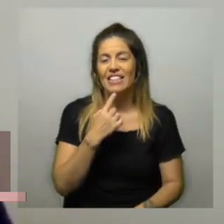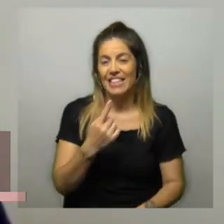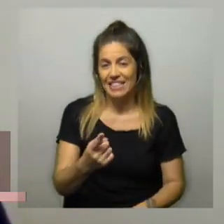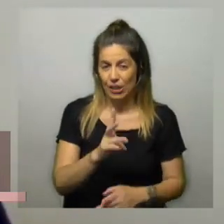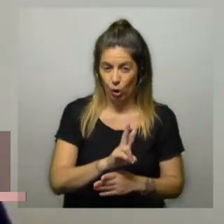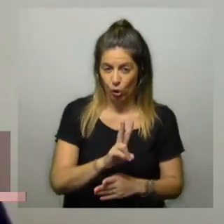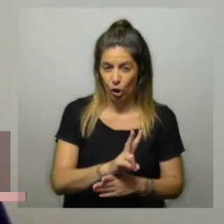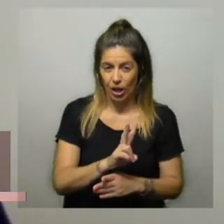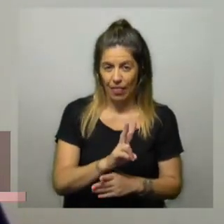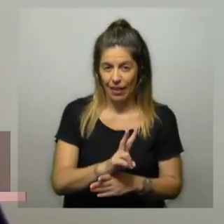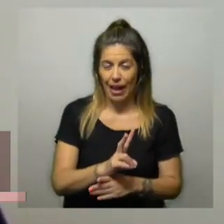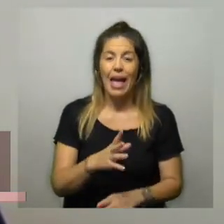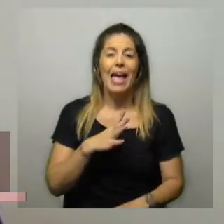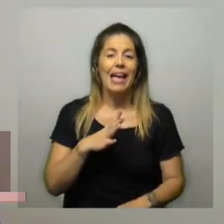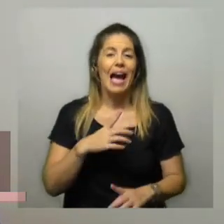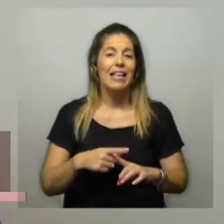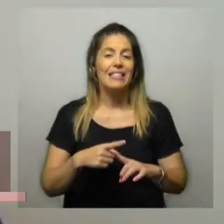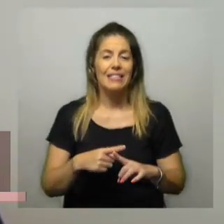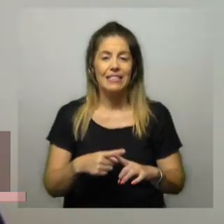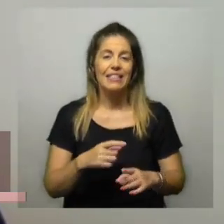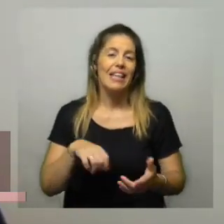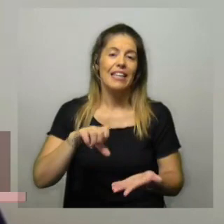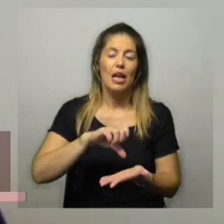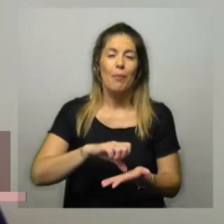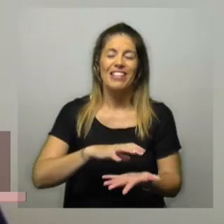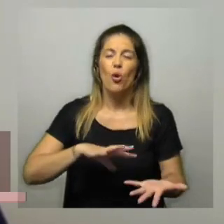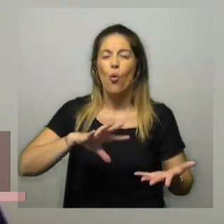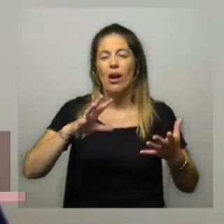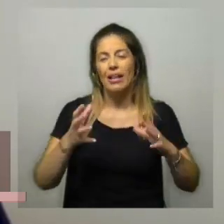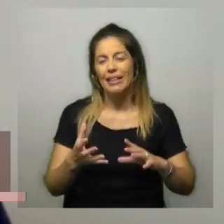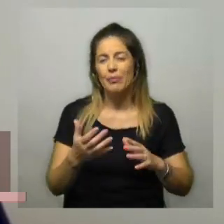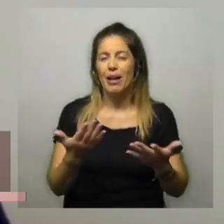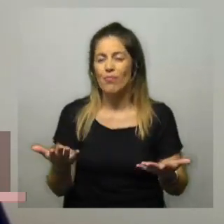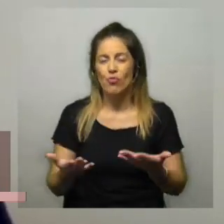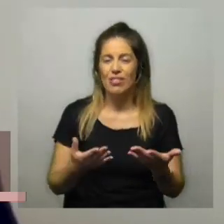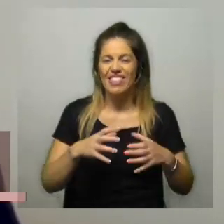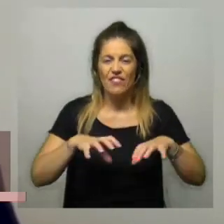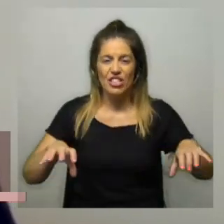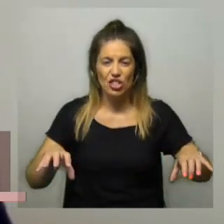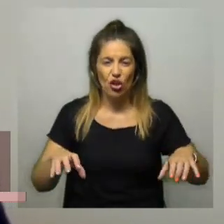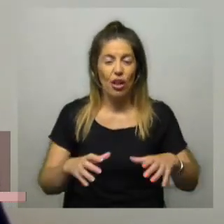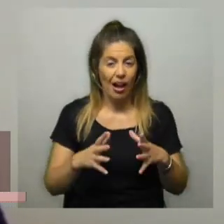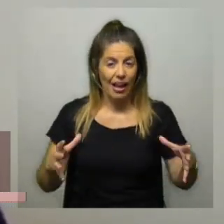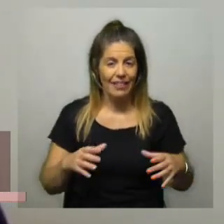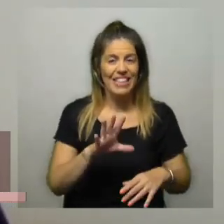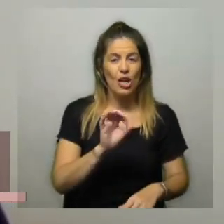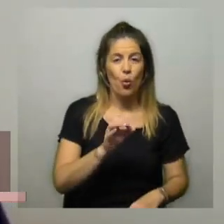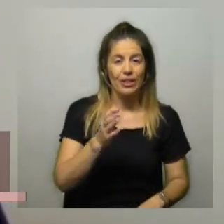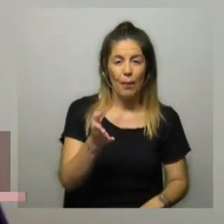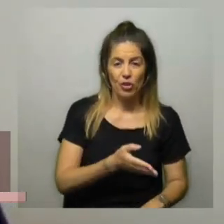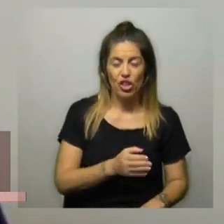controlada, existe obviamente en el país un clima de división muy grande, ¿no? 50% votó por el presidente